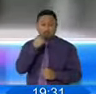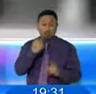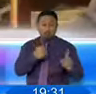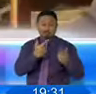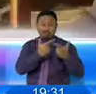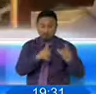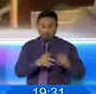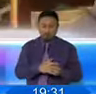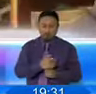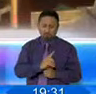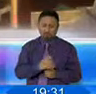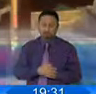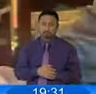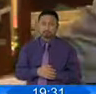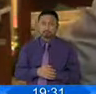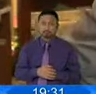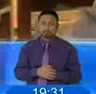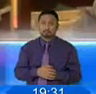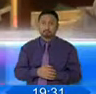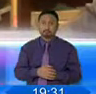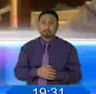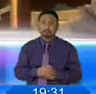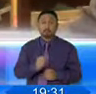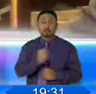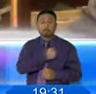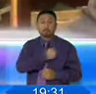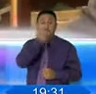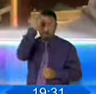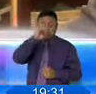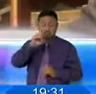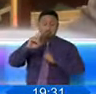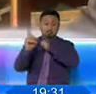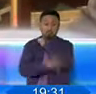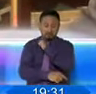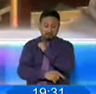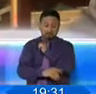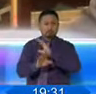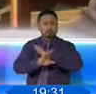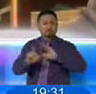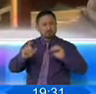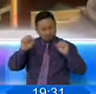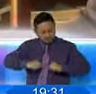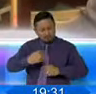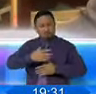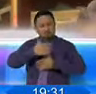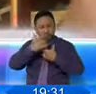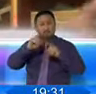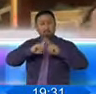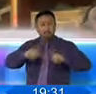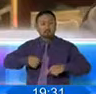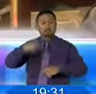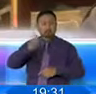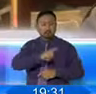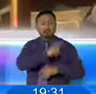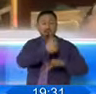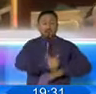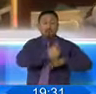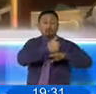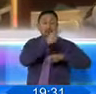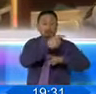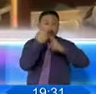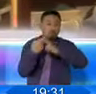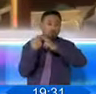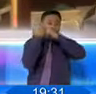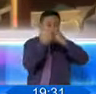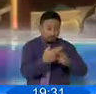se fue libre. No es bueno tomarse la justicia por las propias manos, indignan estos casos, pero es necesario que actúen las autoridades,